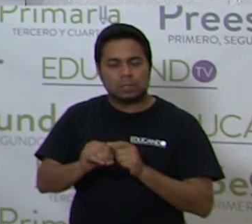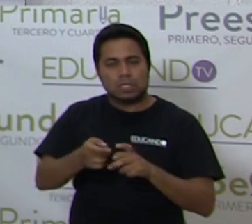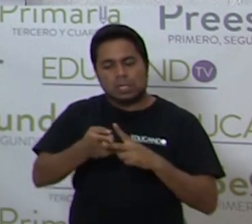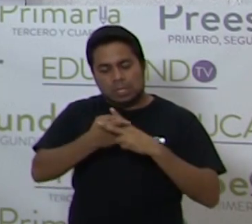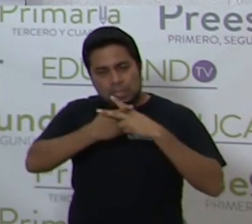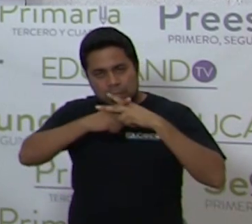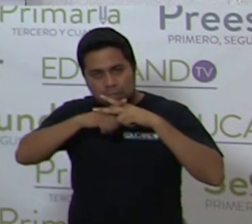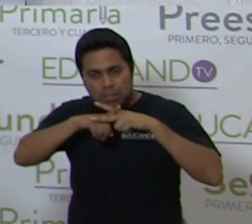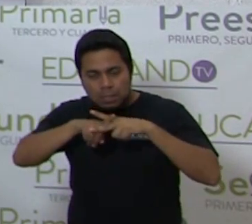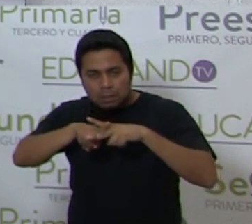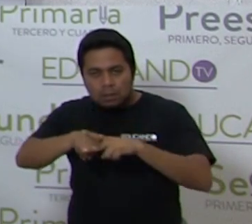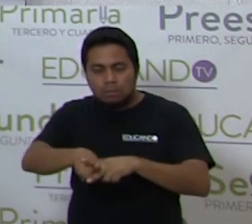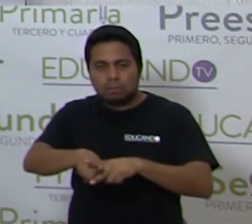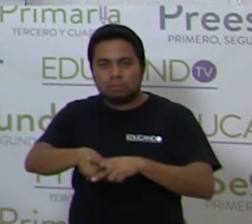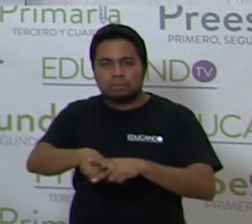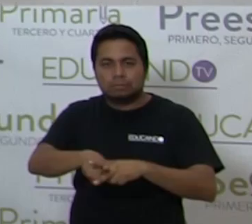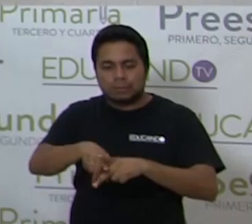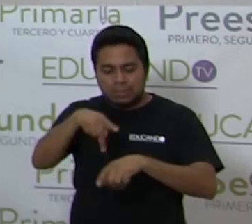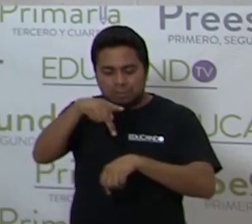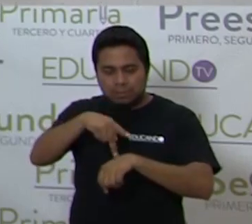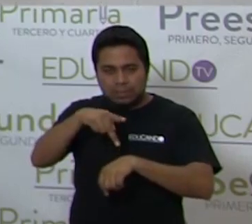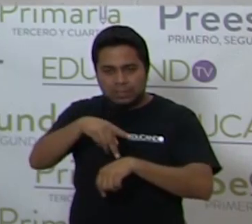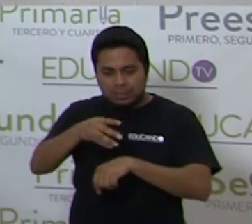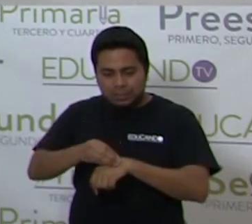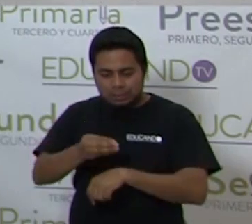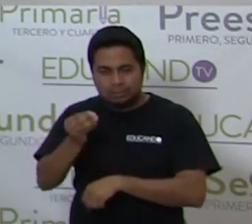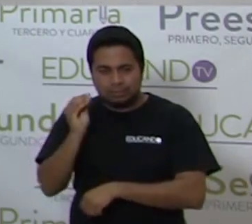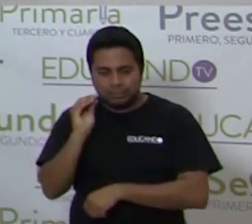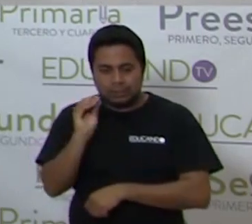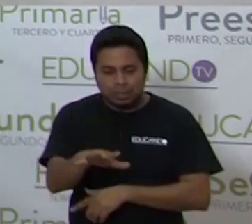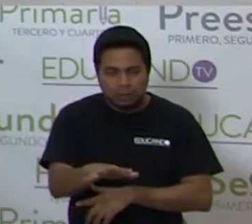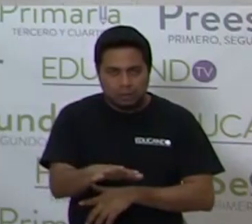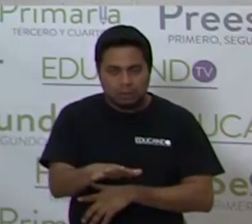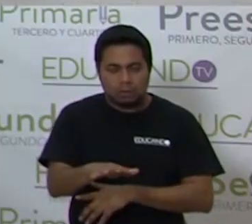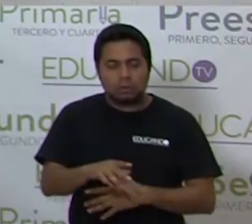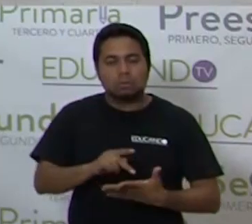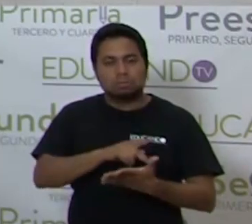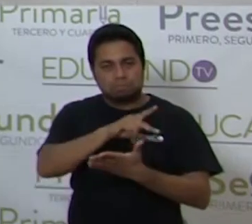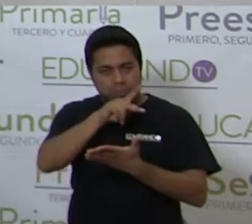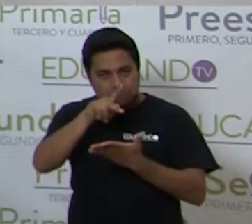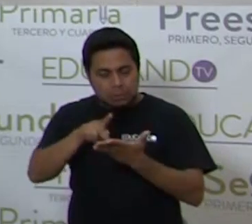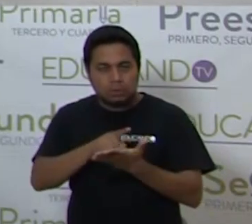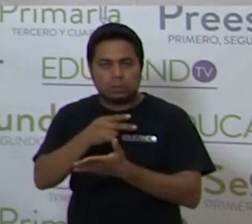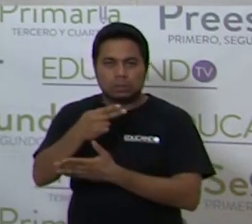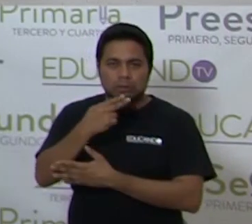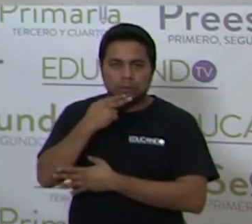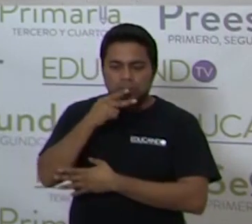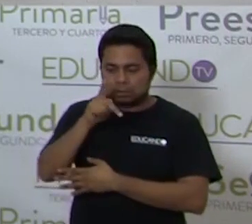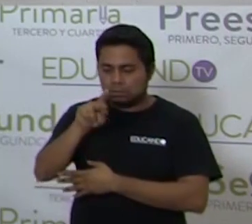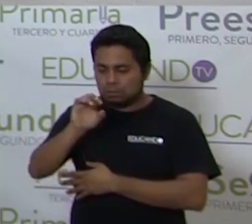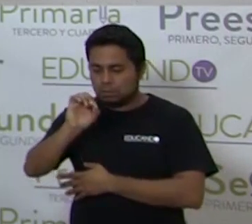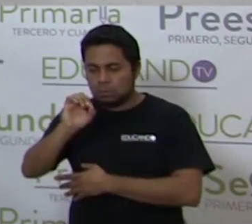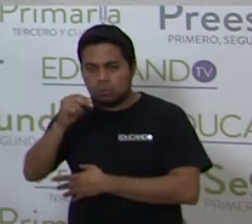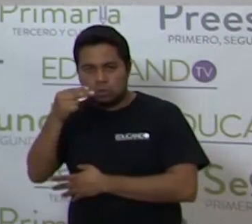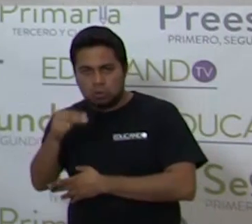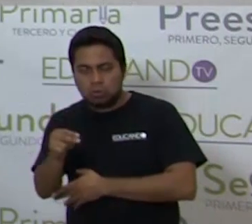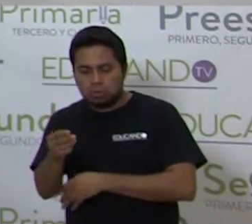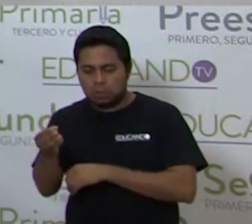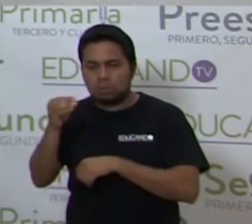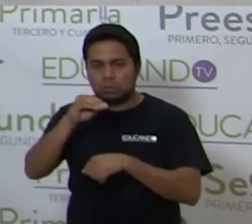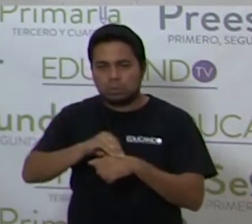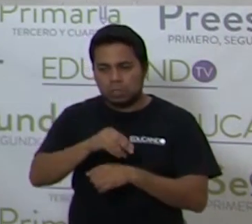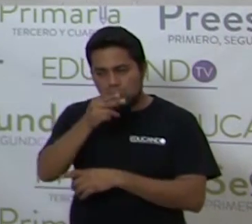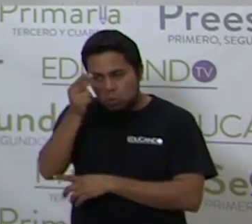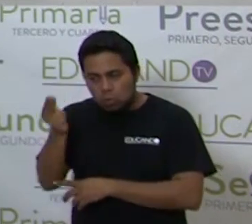Comience arrojando una piedrita. Nuevamente podemos utilizar pronombre personal.